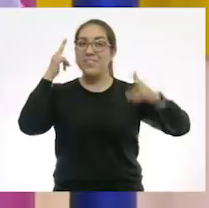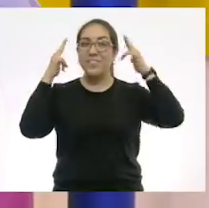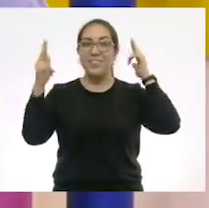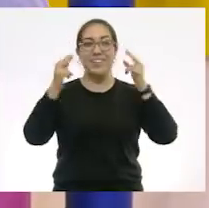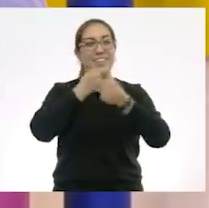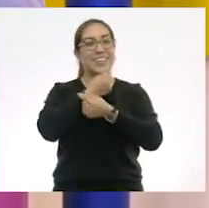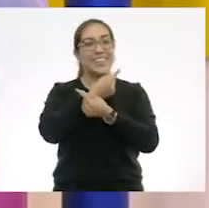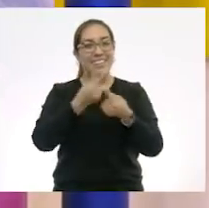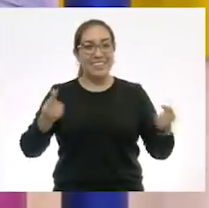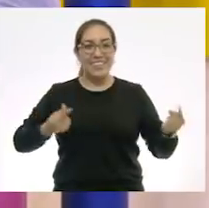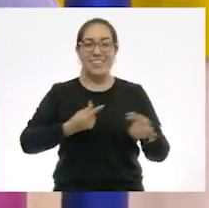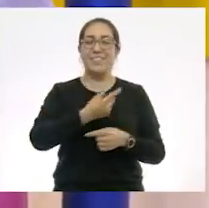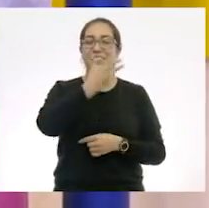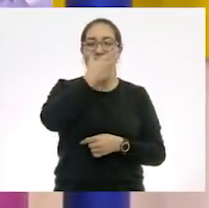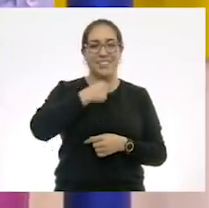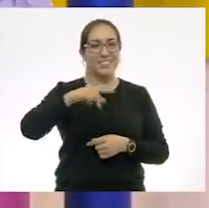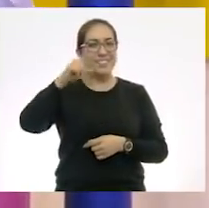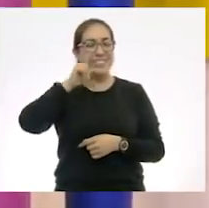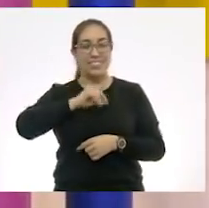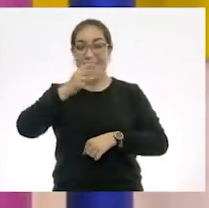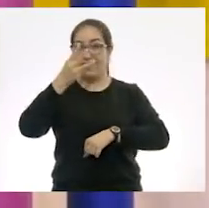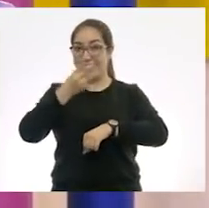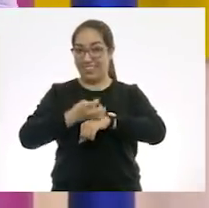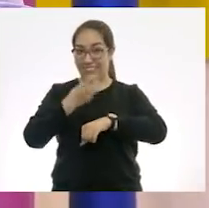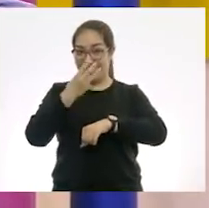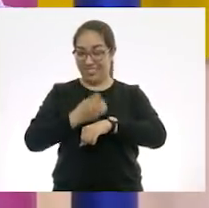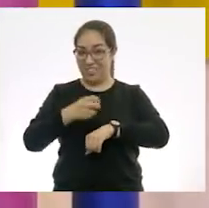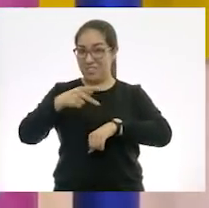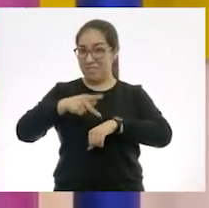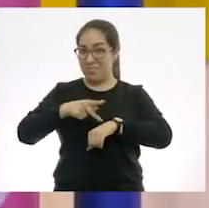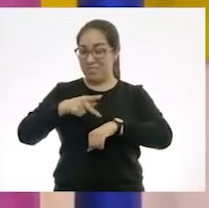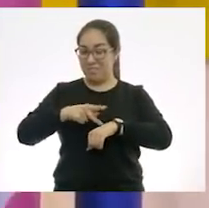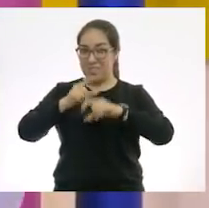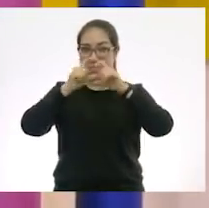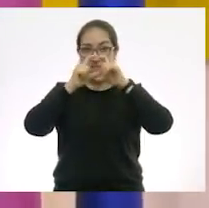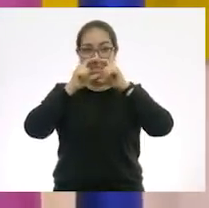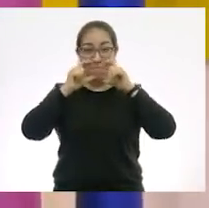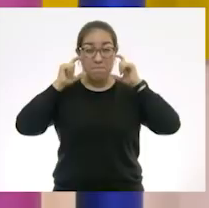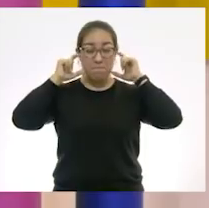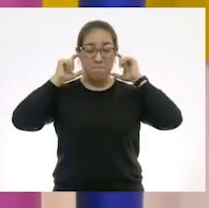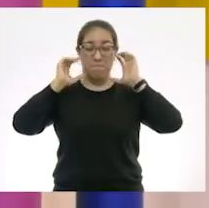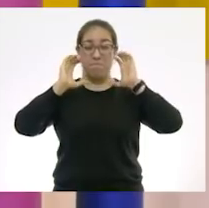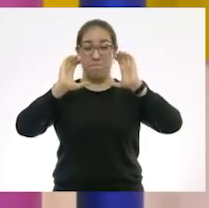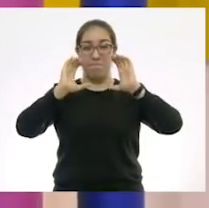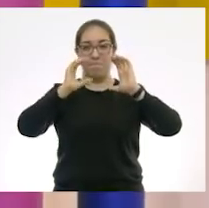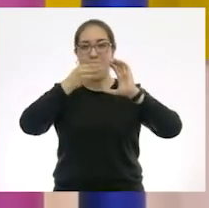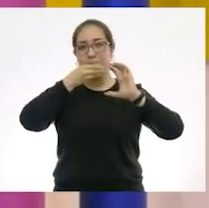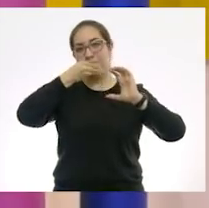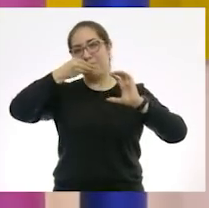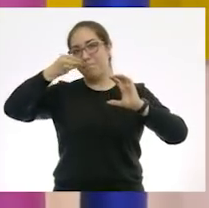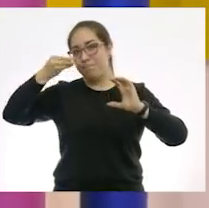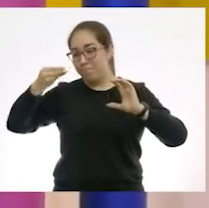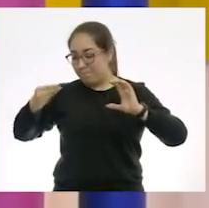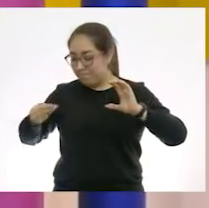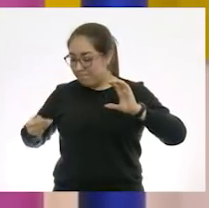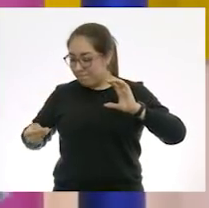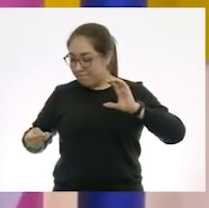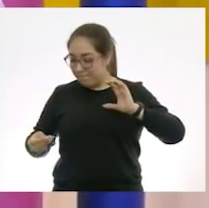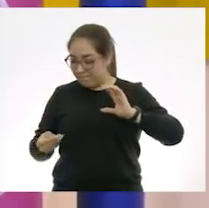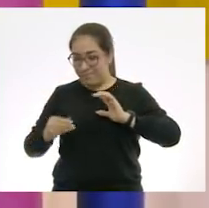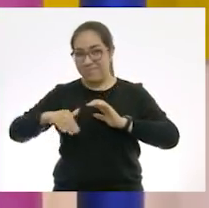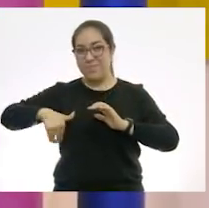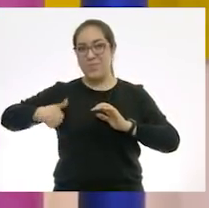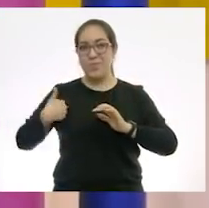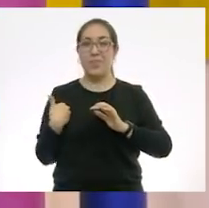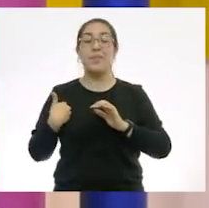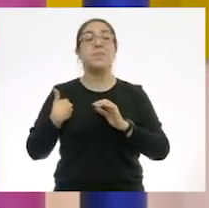niñas y niños de tercer grado, ¿cómo están? Me estoy quitando con mucho cuidado mi cubrebocas y ahora lo voy a guardar por aquí.